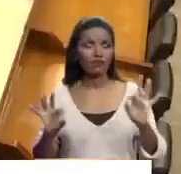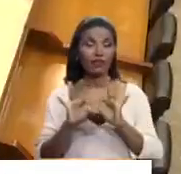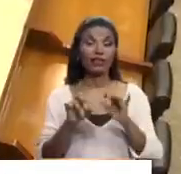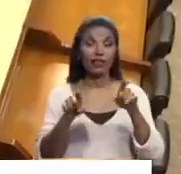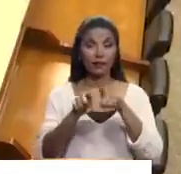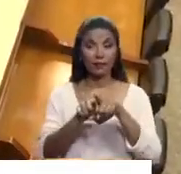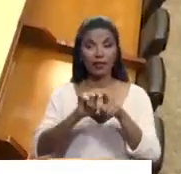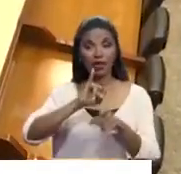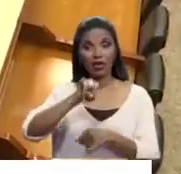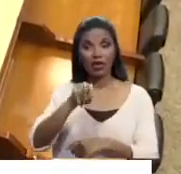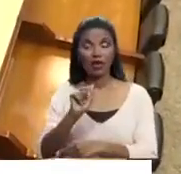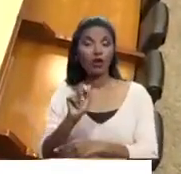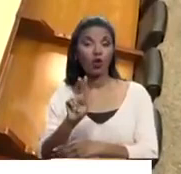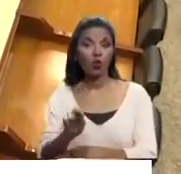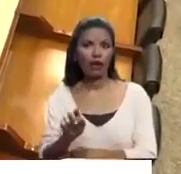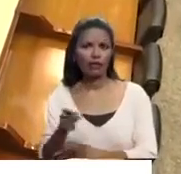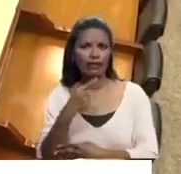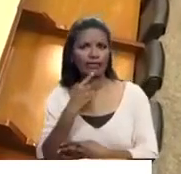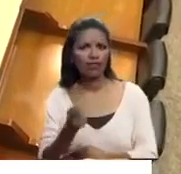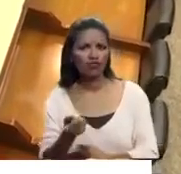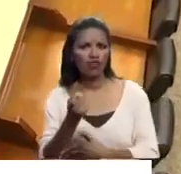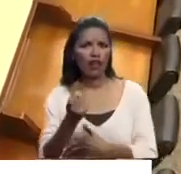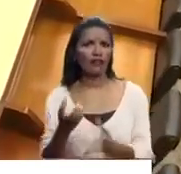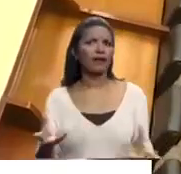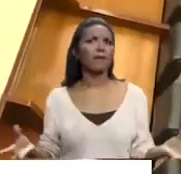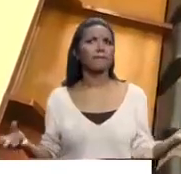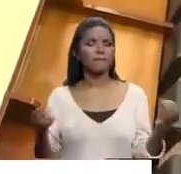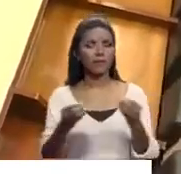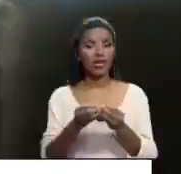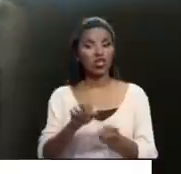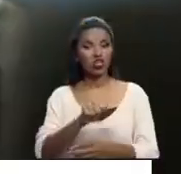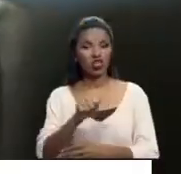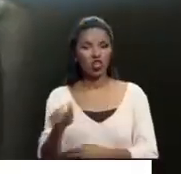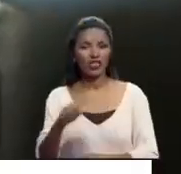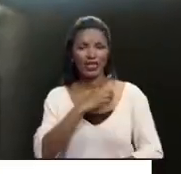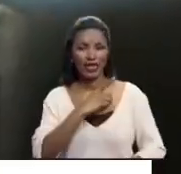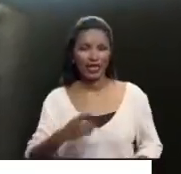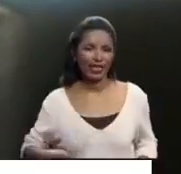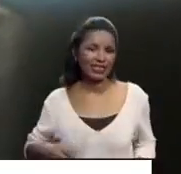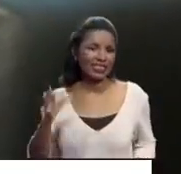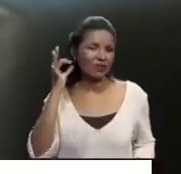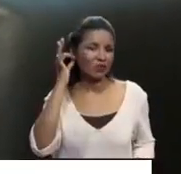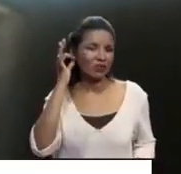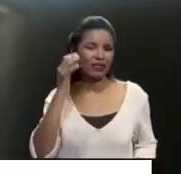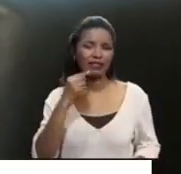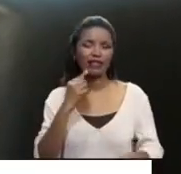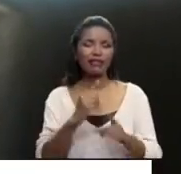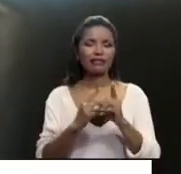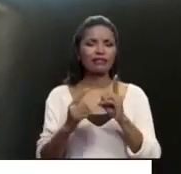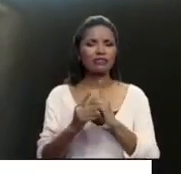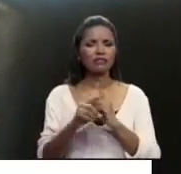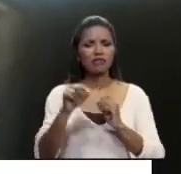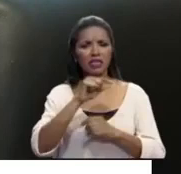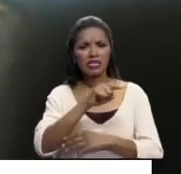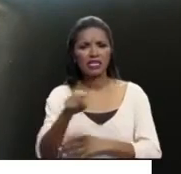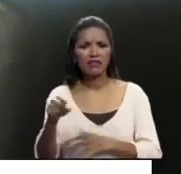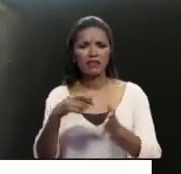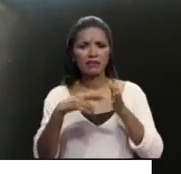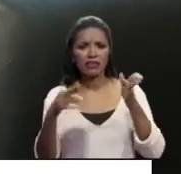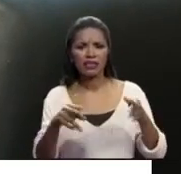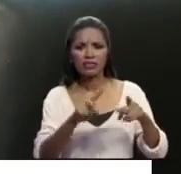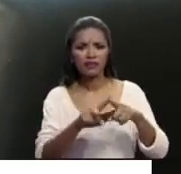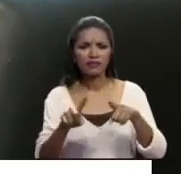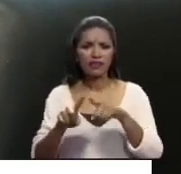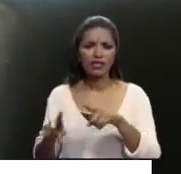diputado Juan Diego Vázquez, quien ha respondido cuando la diputada suplente dijo que en la Asamblea habían representantes de